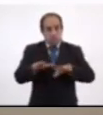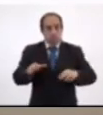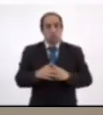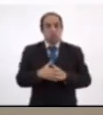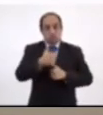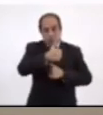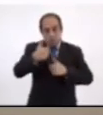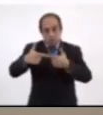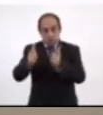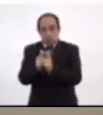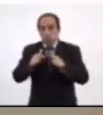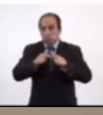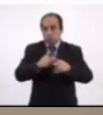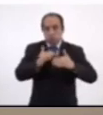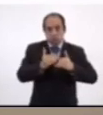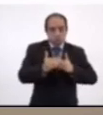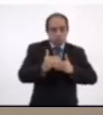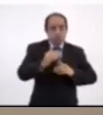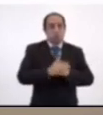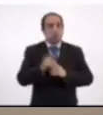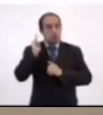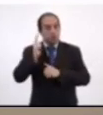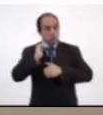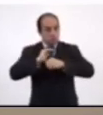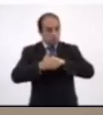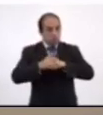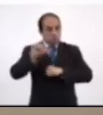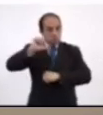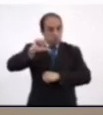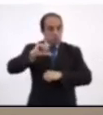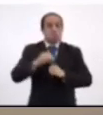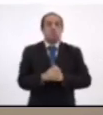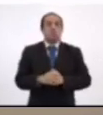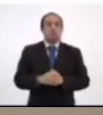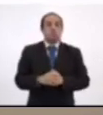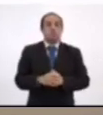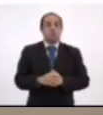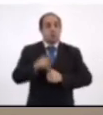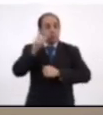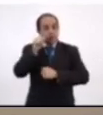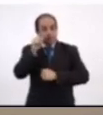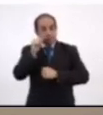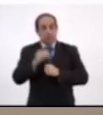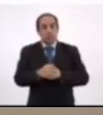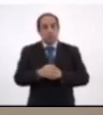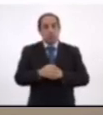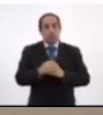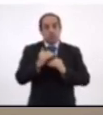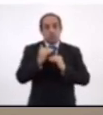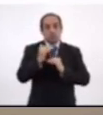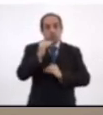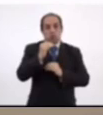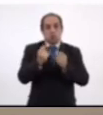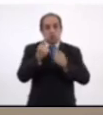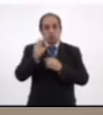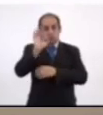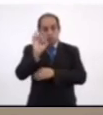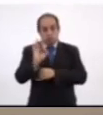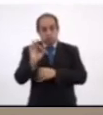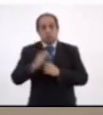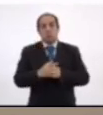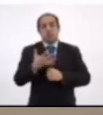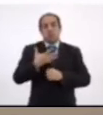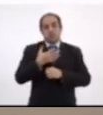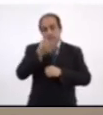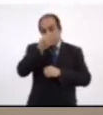grupo, seguimos avanzando, esperamos terminar entre el día de hoy y el día de mañana, subir un par de puntos porcentuales y estar cerca entre el